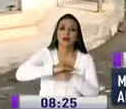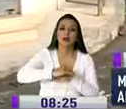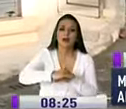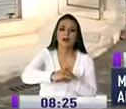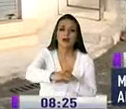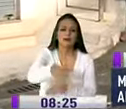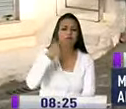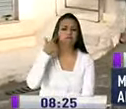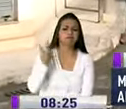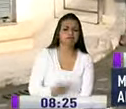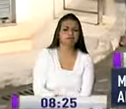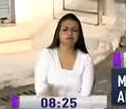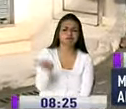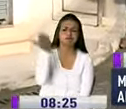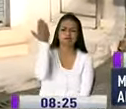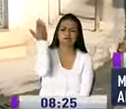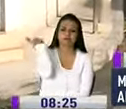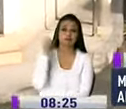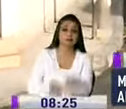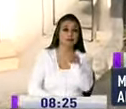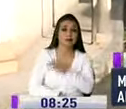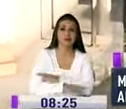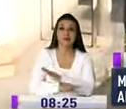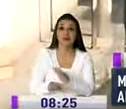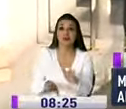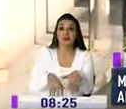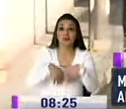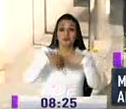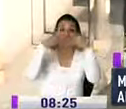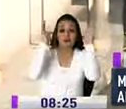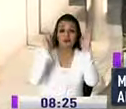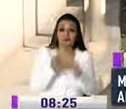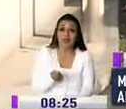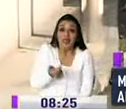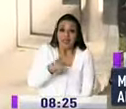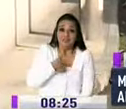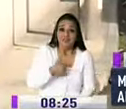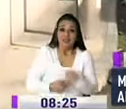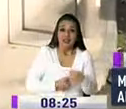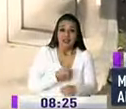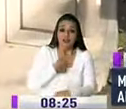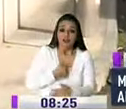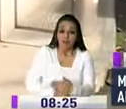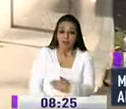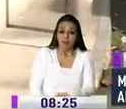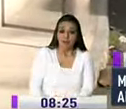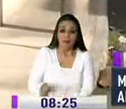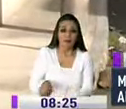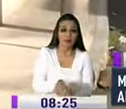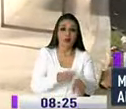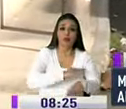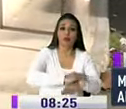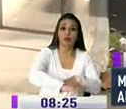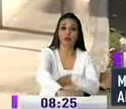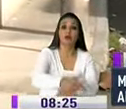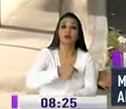no estamos hablando ya casi mi edad prácticamente. Entonces, y yo que conozco